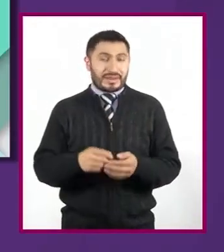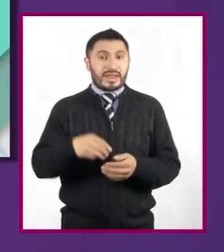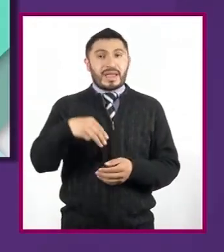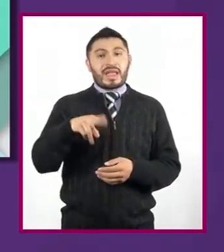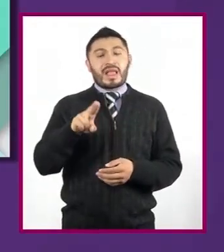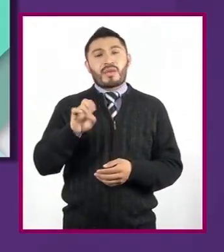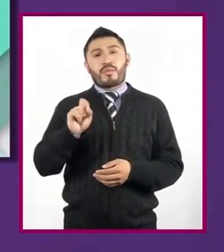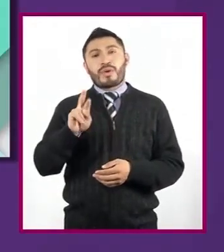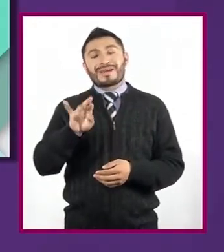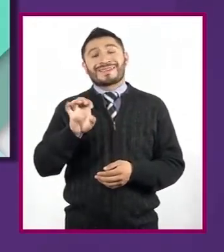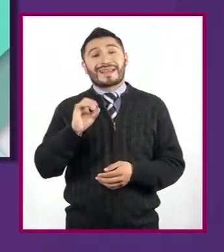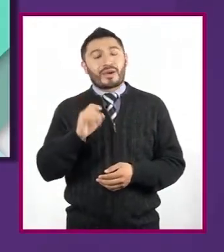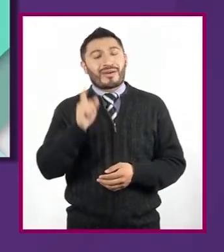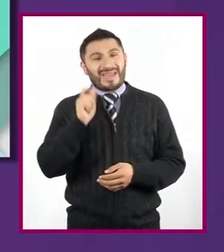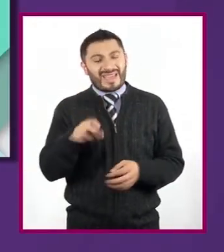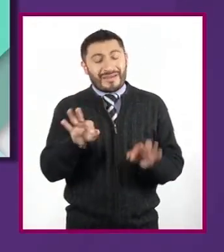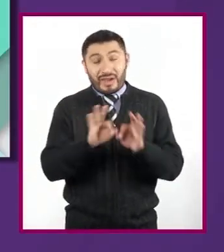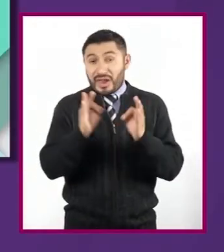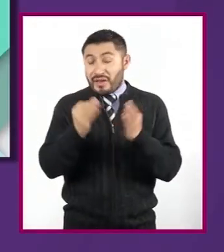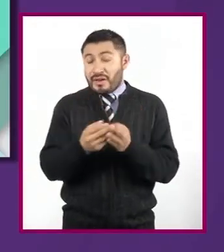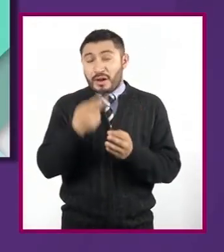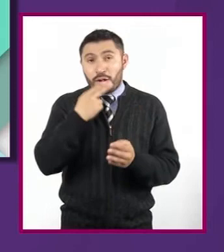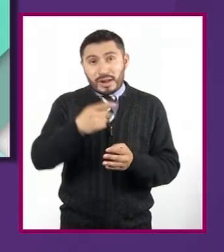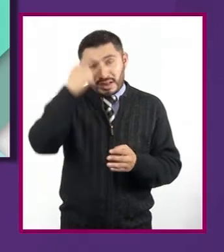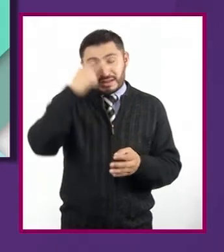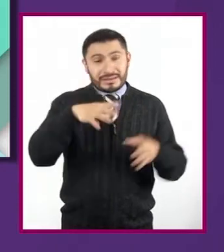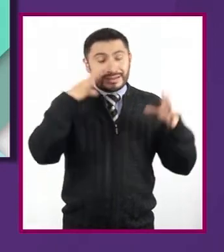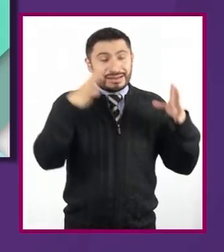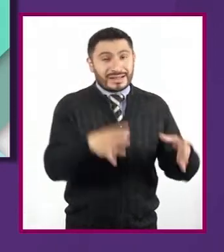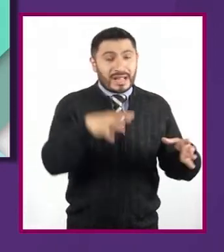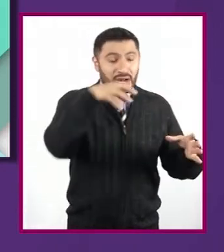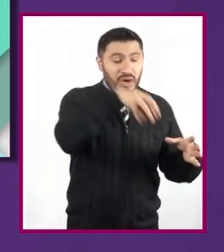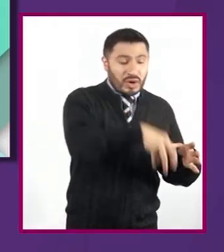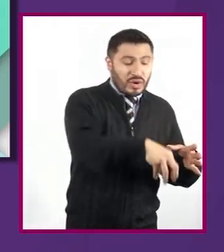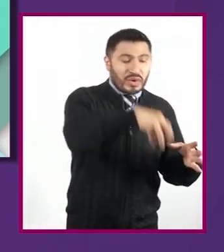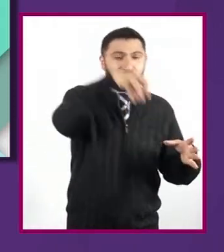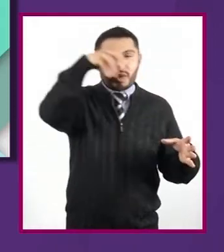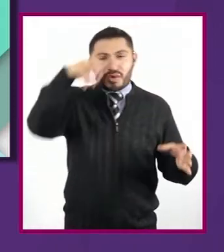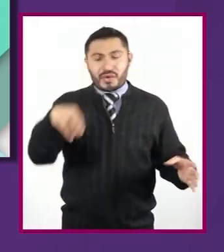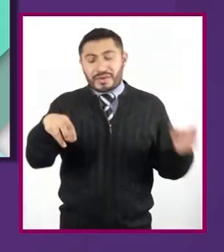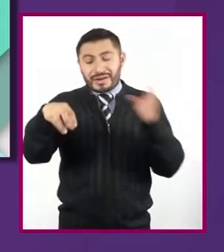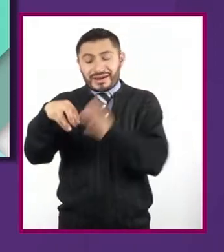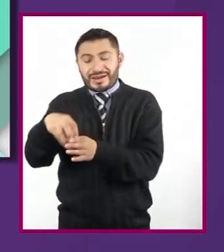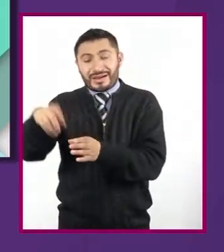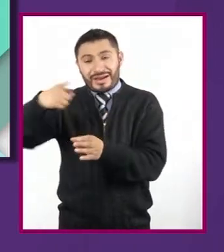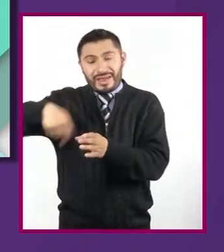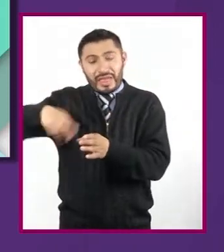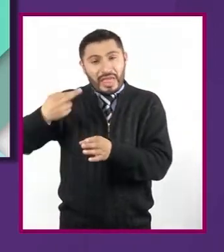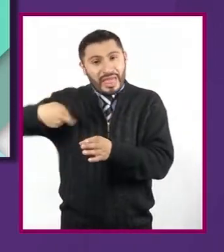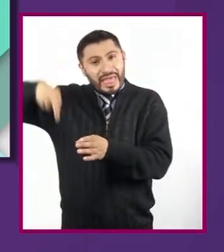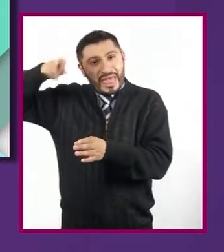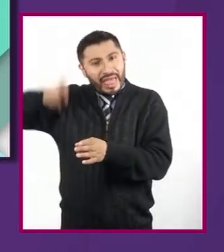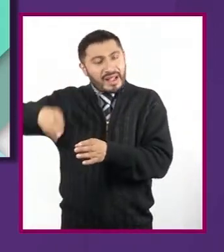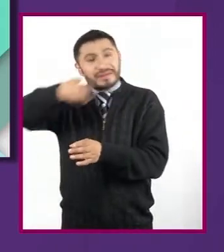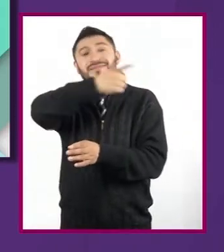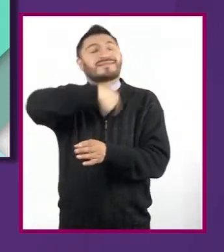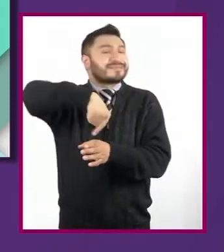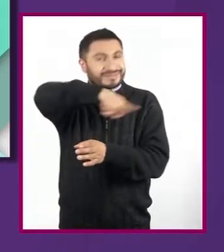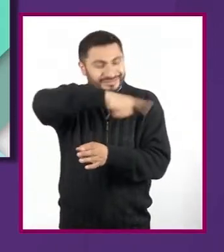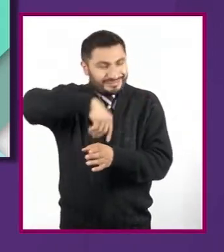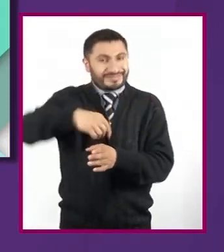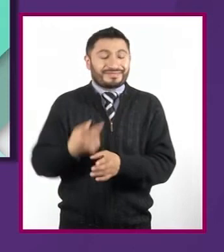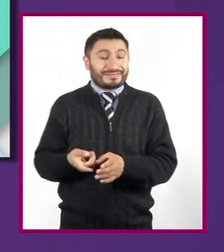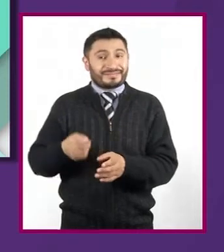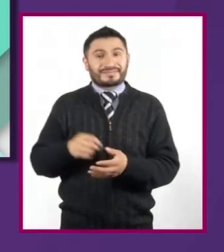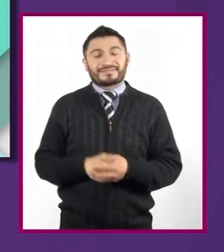es el procedimiento que se emplea para extraer una pequeña parte de la población de estudio dentro